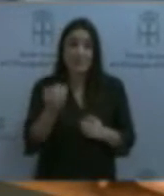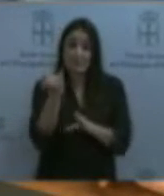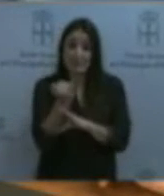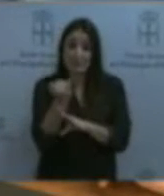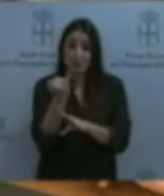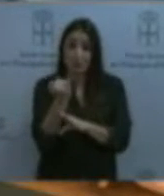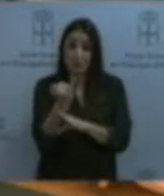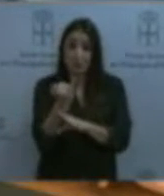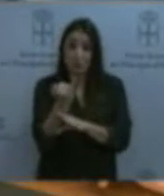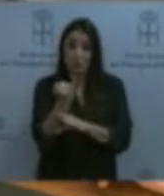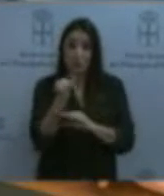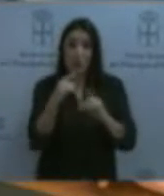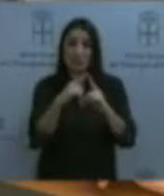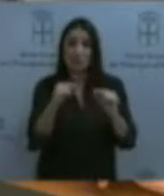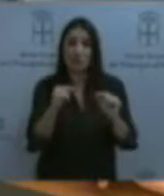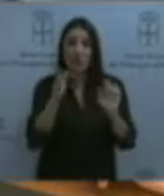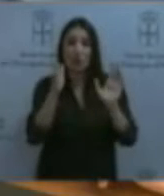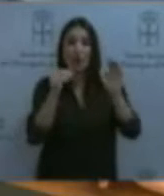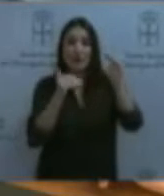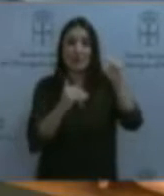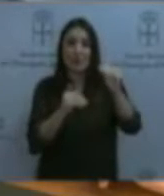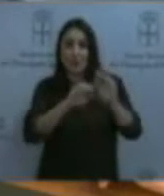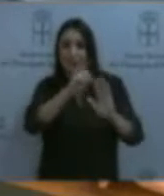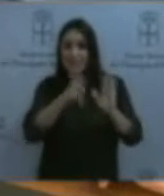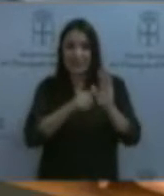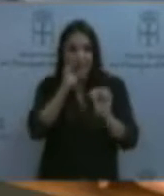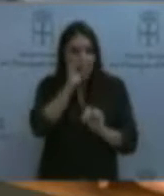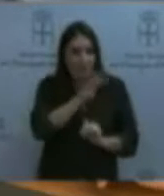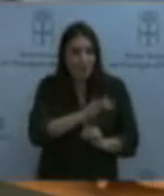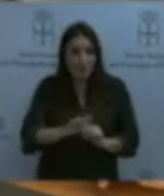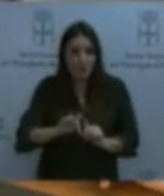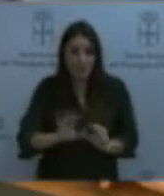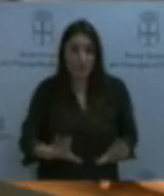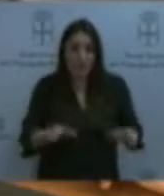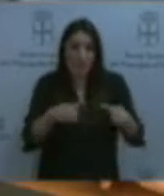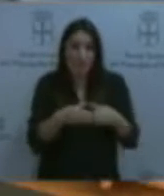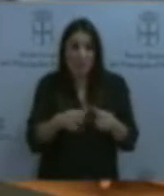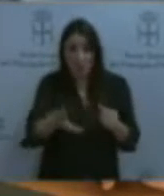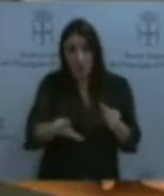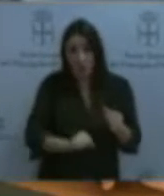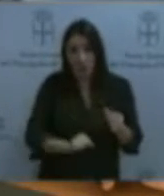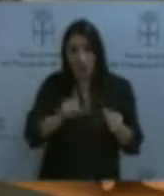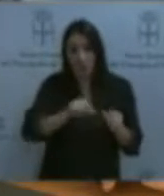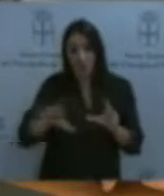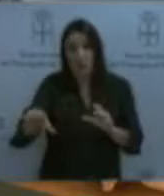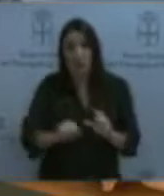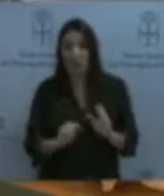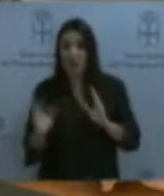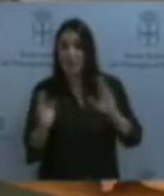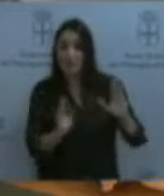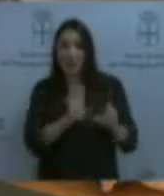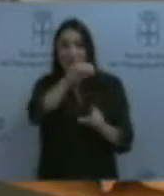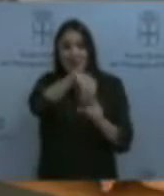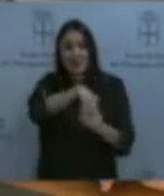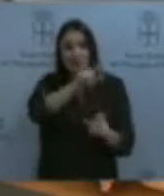Instituto Asturiano de Atención Integral a la Infancia, el equipo de adopciones y acogimientos son 15